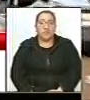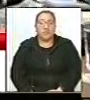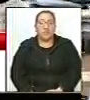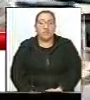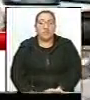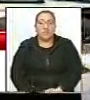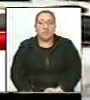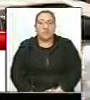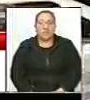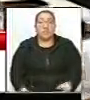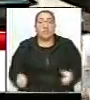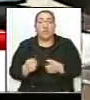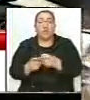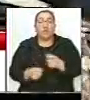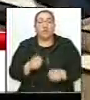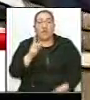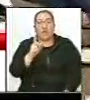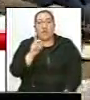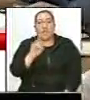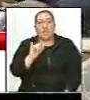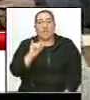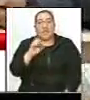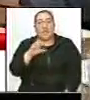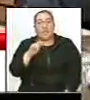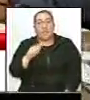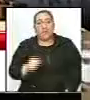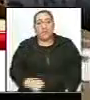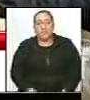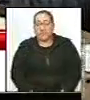Congresista Dipas, tiene el uso de la palabra.